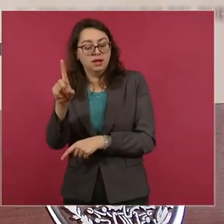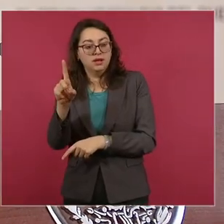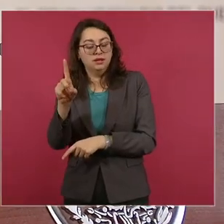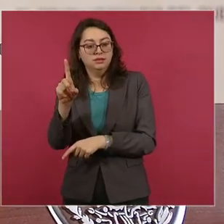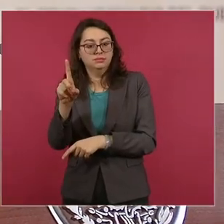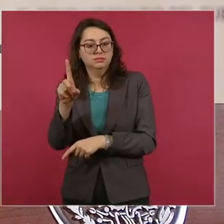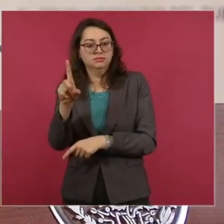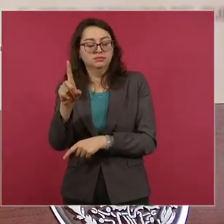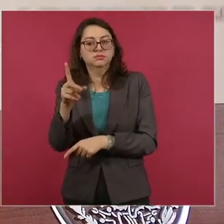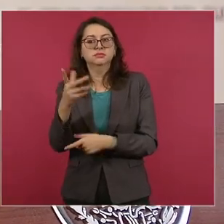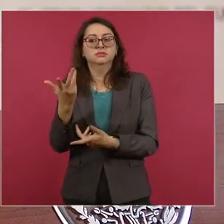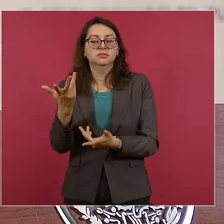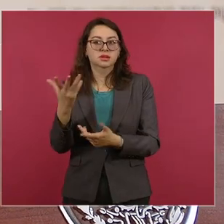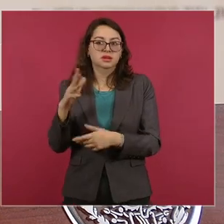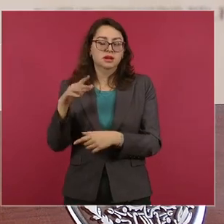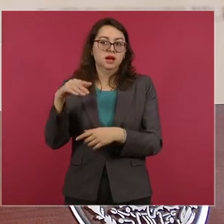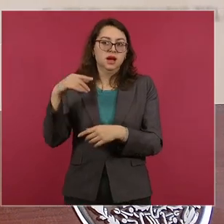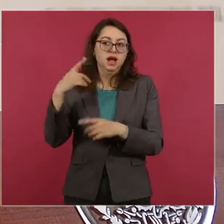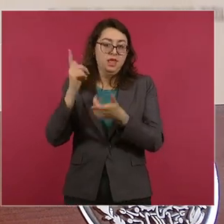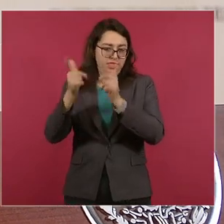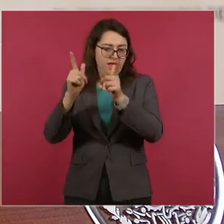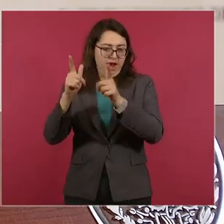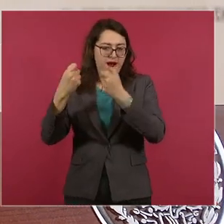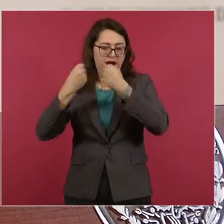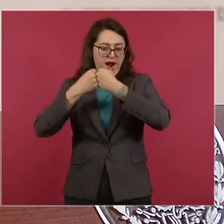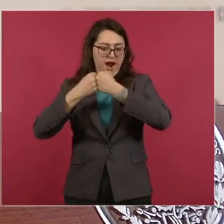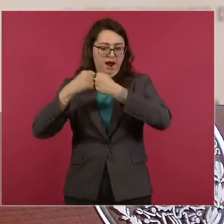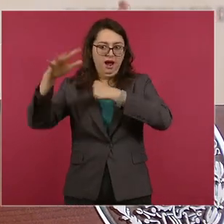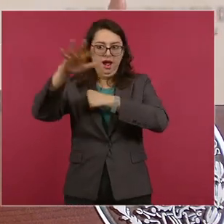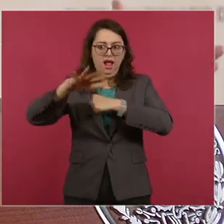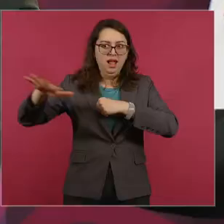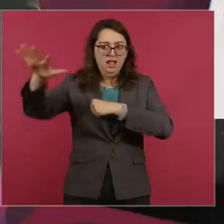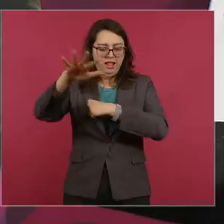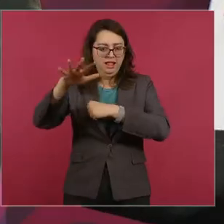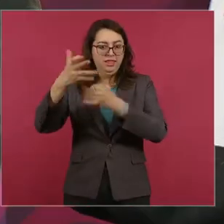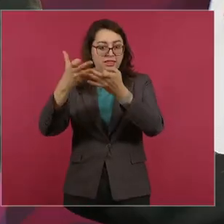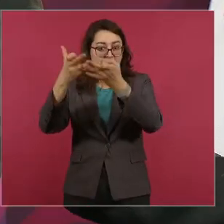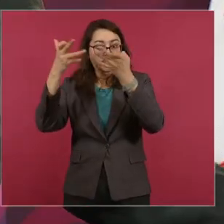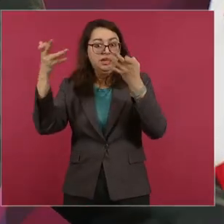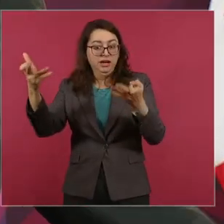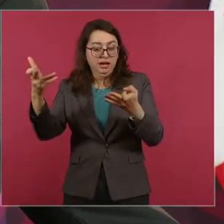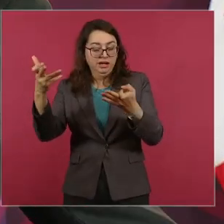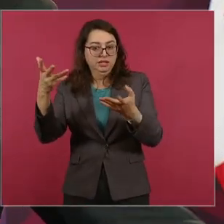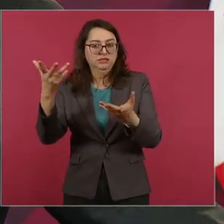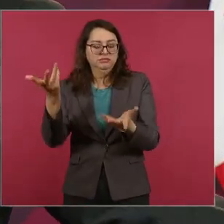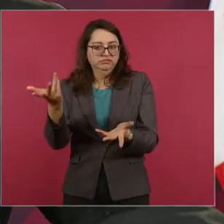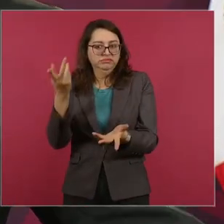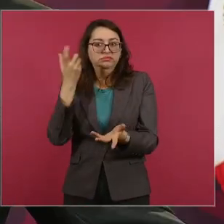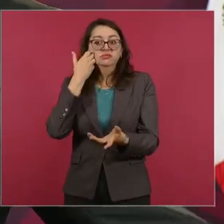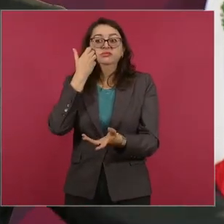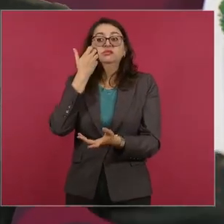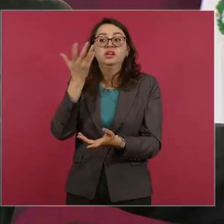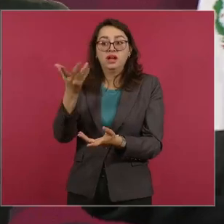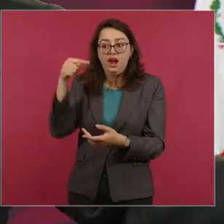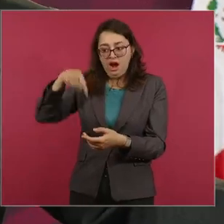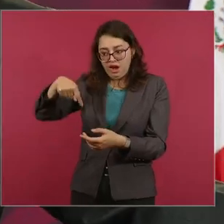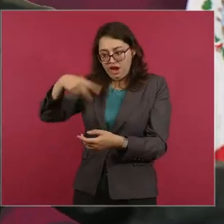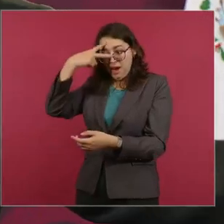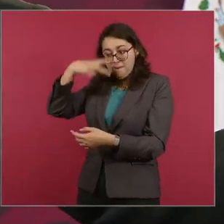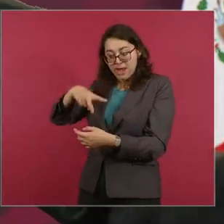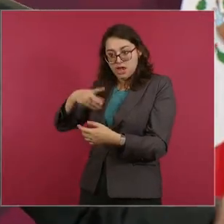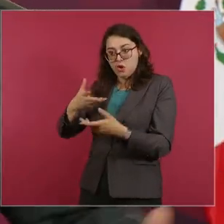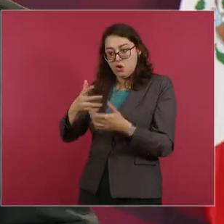del lado de Estados Unidos en Texas que tienen un terreno y que quieren unirse con otra empresa